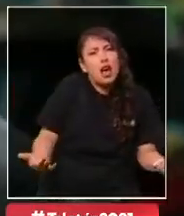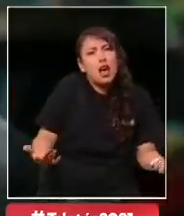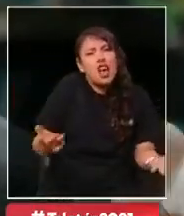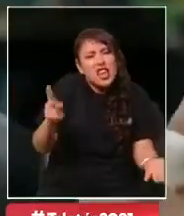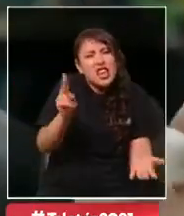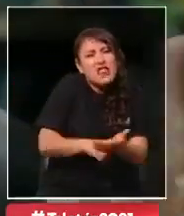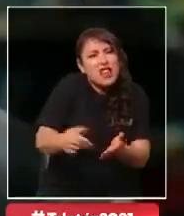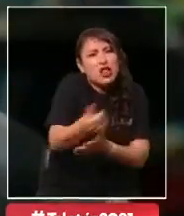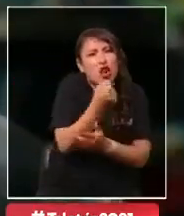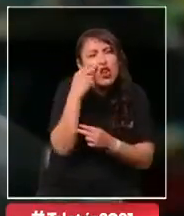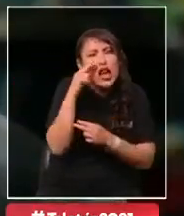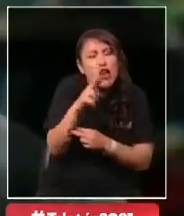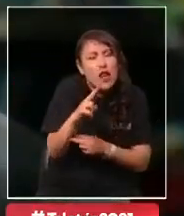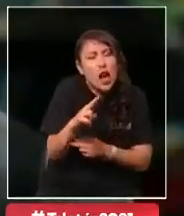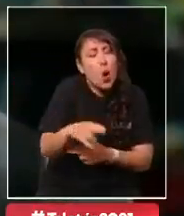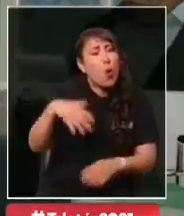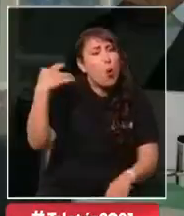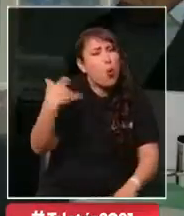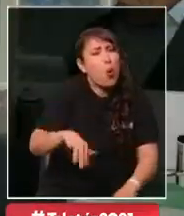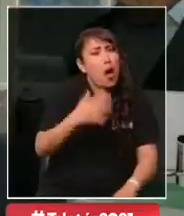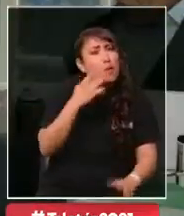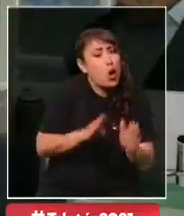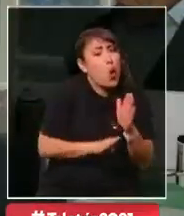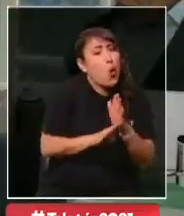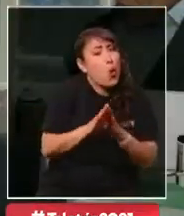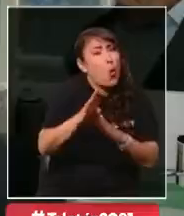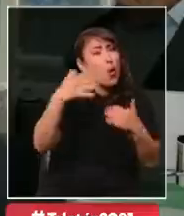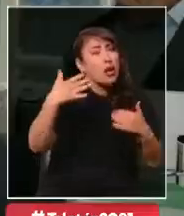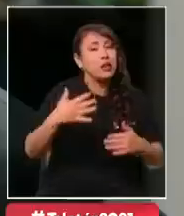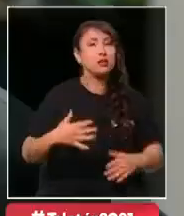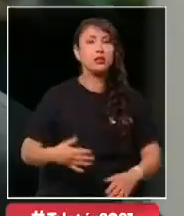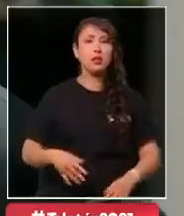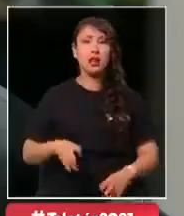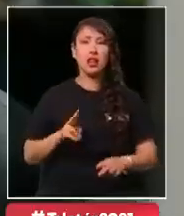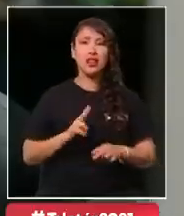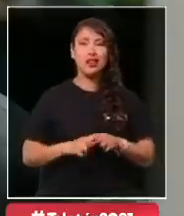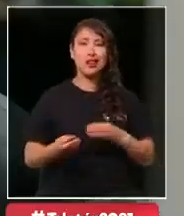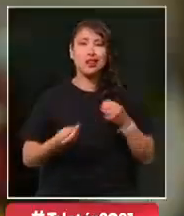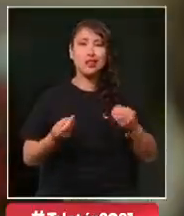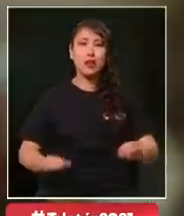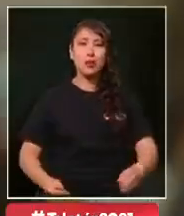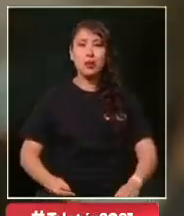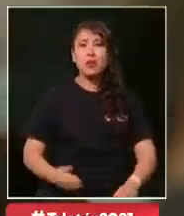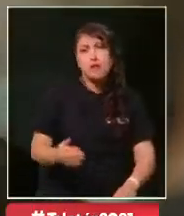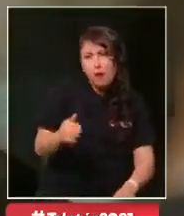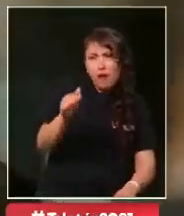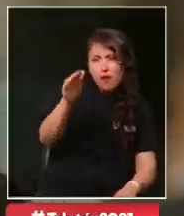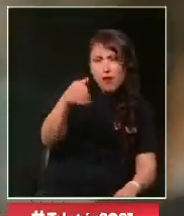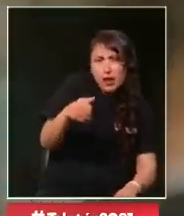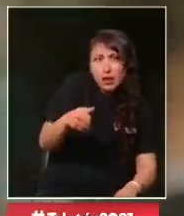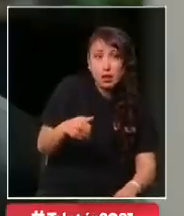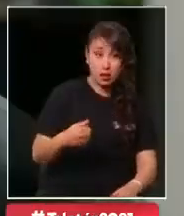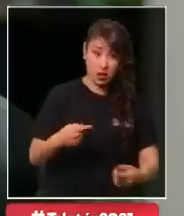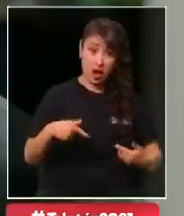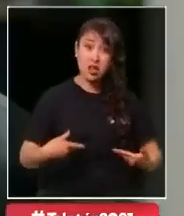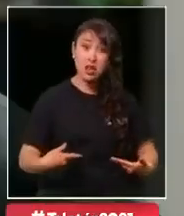dejar a la audiencia, porque la vara está alta. Entonces, ¿qué hacemos? Ven. ¿Aquí?